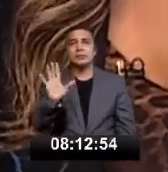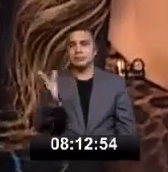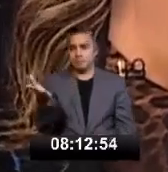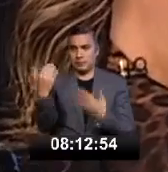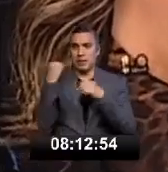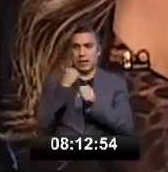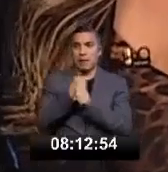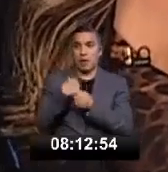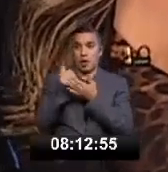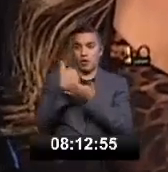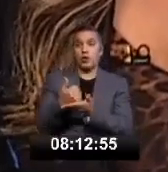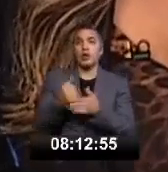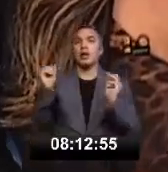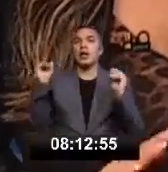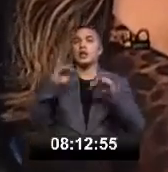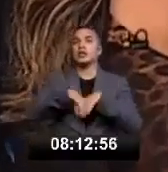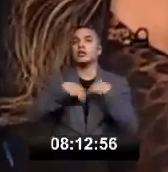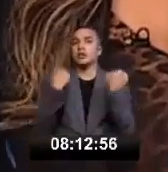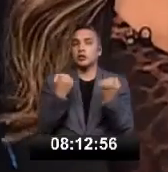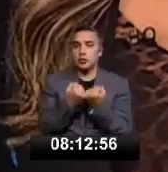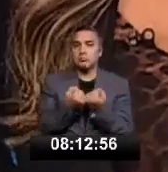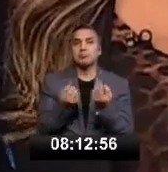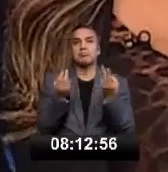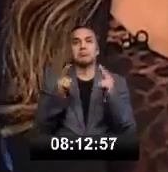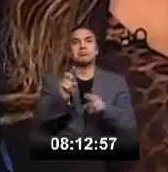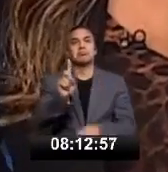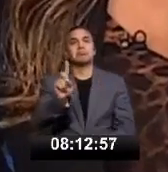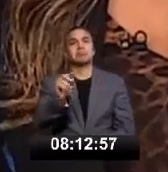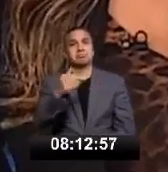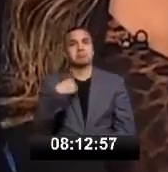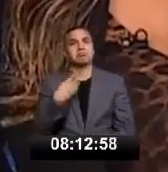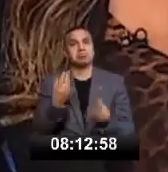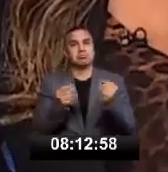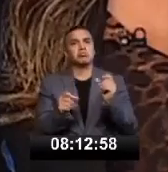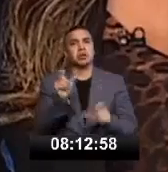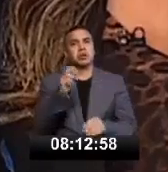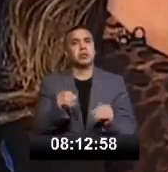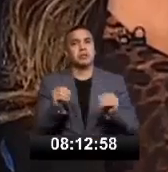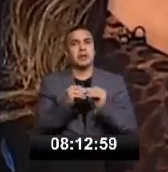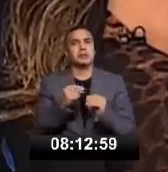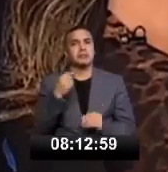un trabajo mediante redes sociales. Además, se presume que existirían más víctimas.